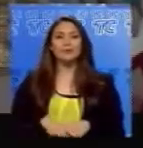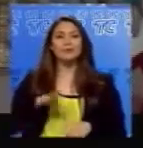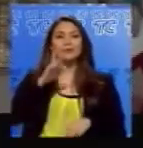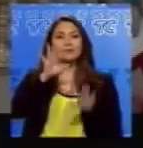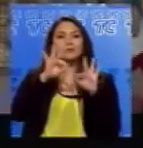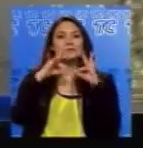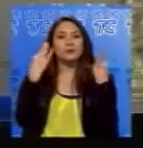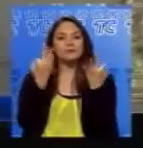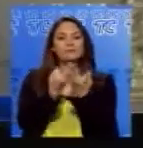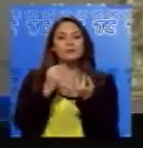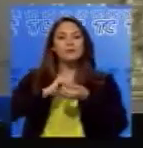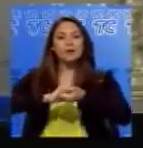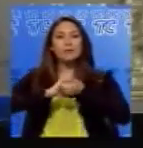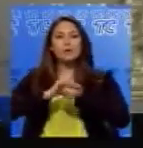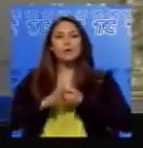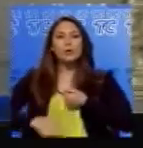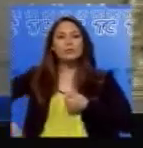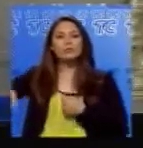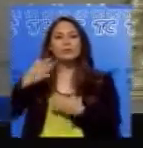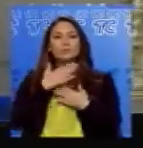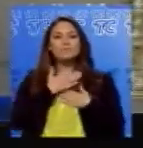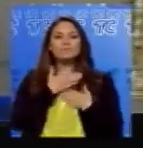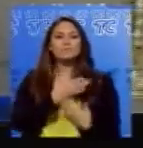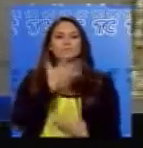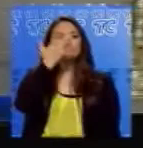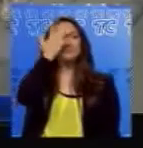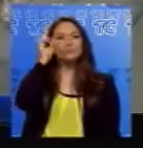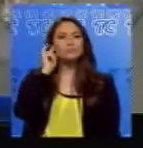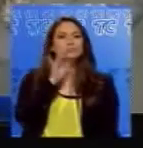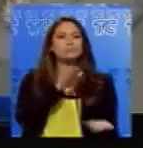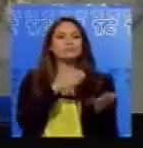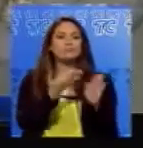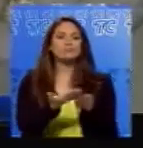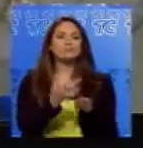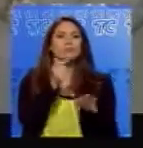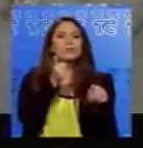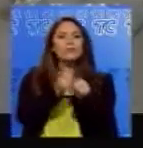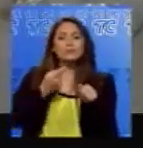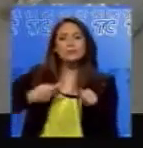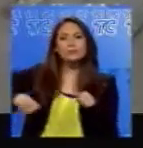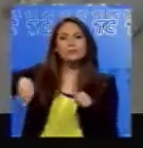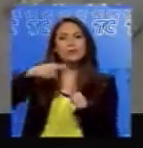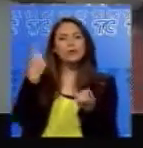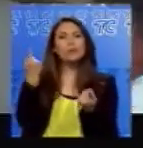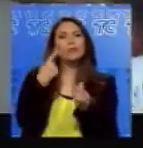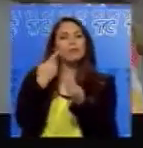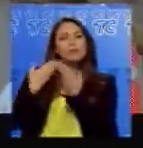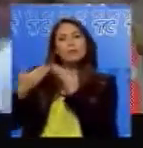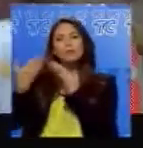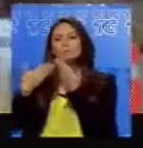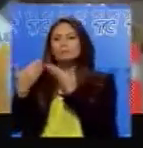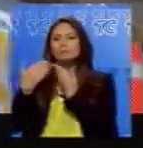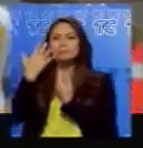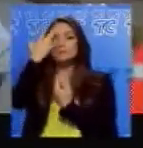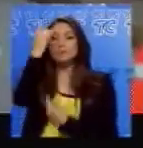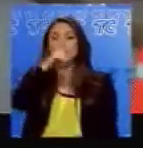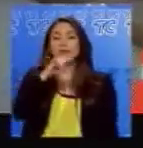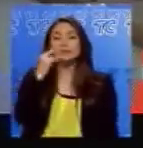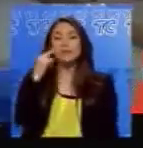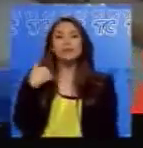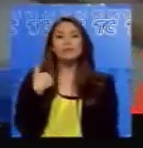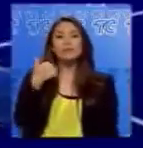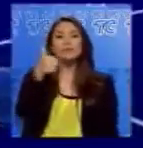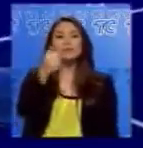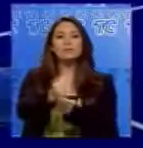Familiares y amigos del sector lamentan su pérdida. Cerca del féretro comentan la trágica mañana que vivieron luego de que el menor de 10